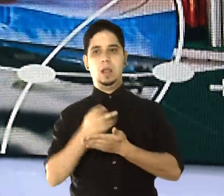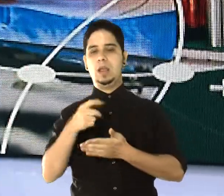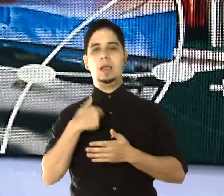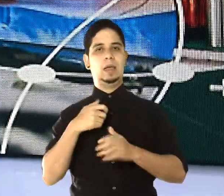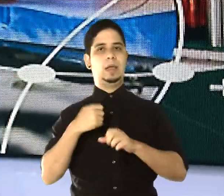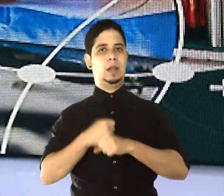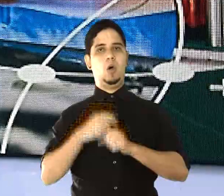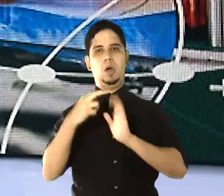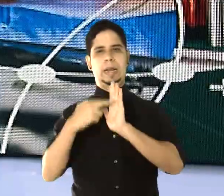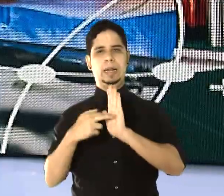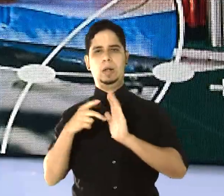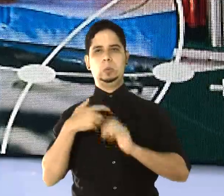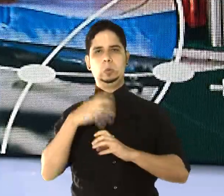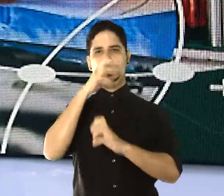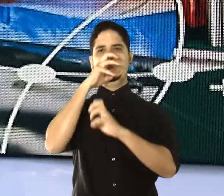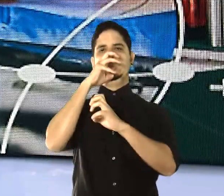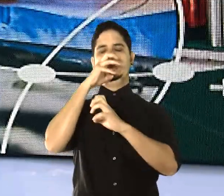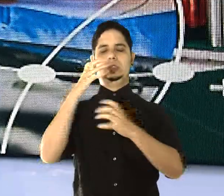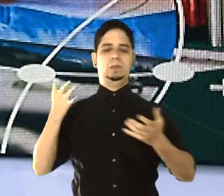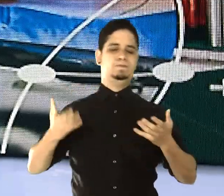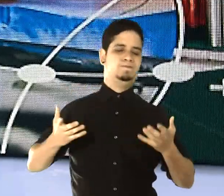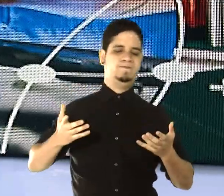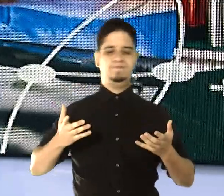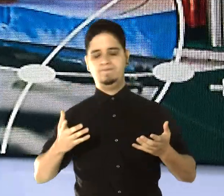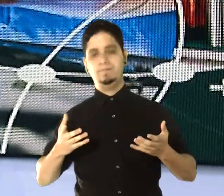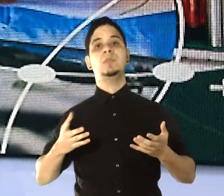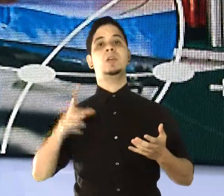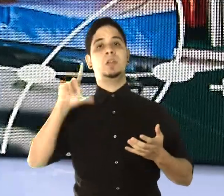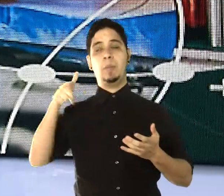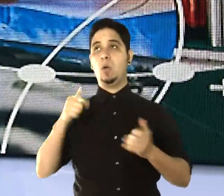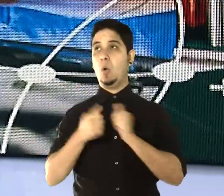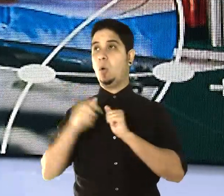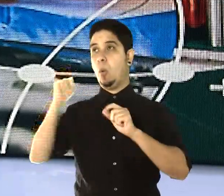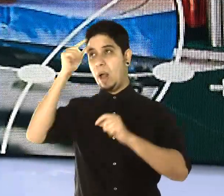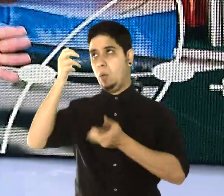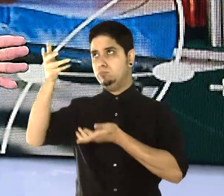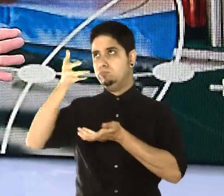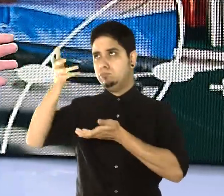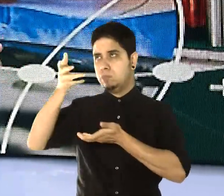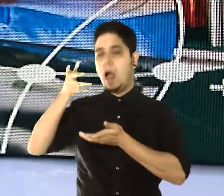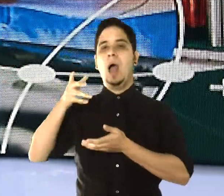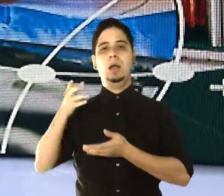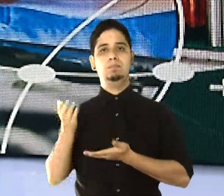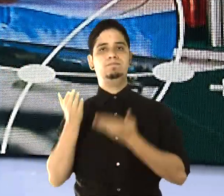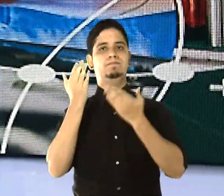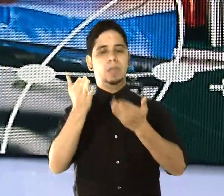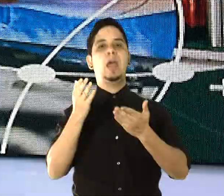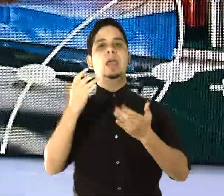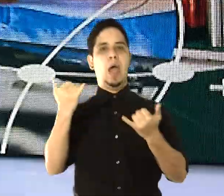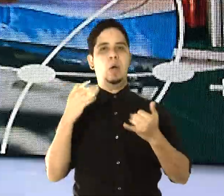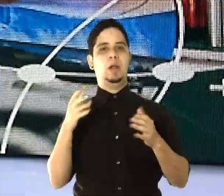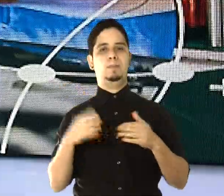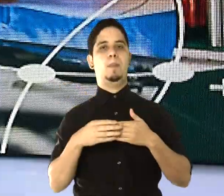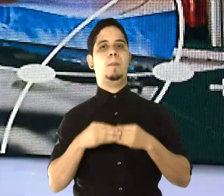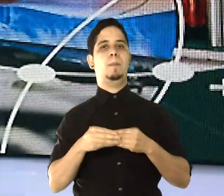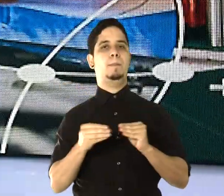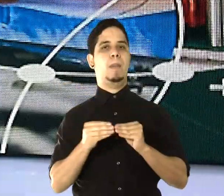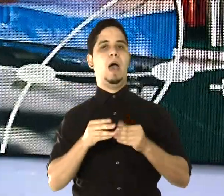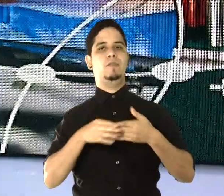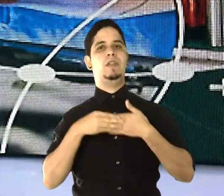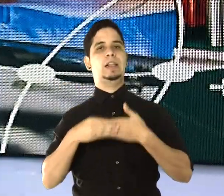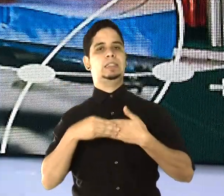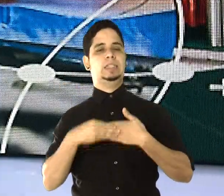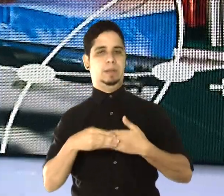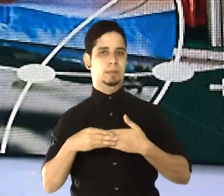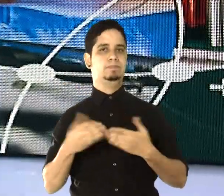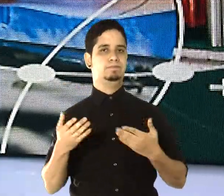nos ayudó junto con el gobernador para que la Junta flexibilizara un poco eso. Debemos ver ahora mucho más movimiento de fondos estatales adelantándose